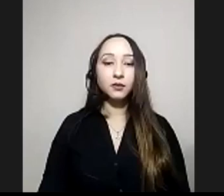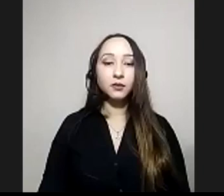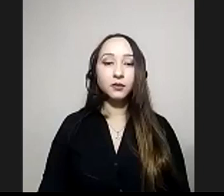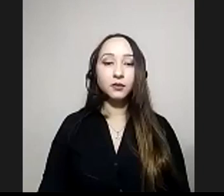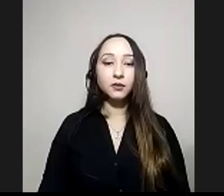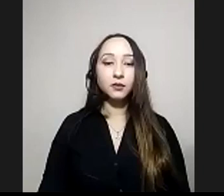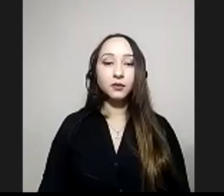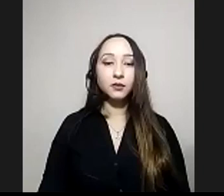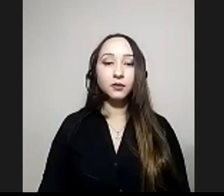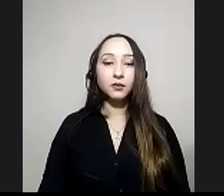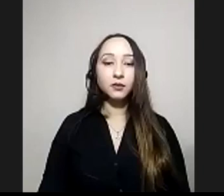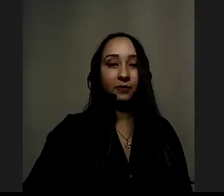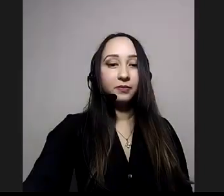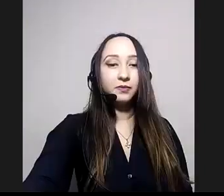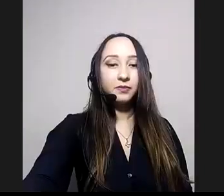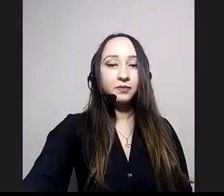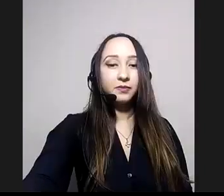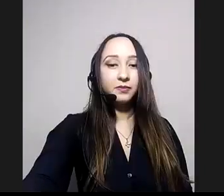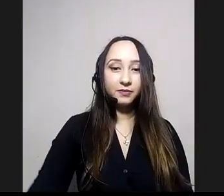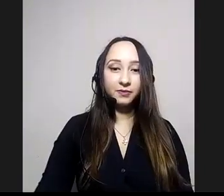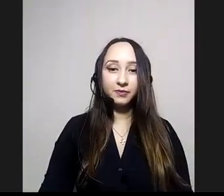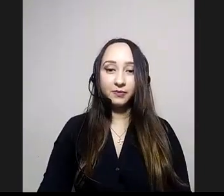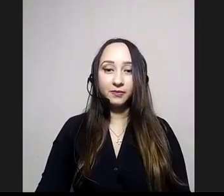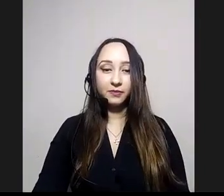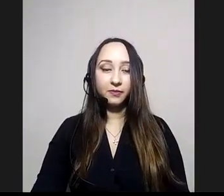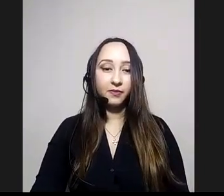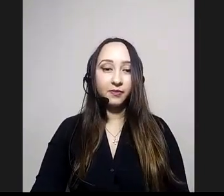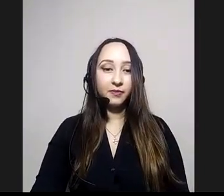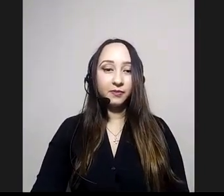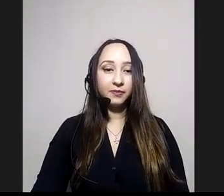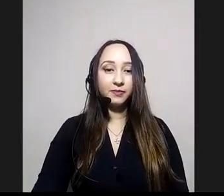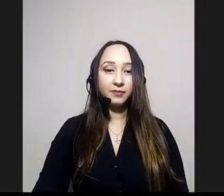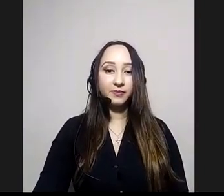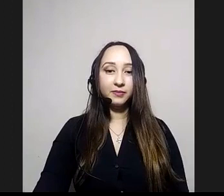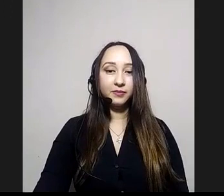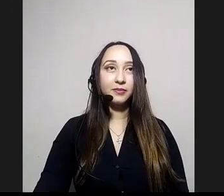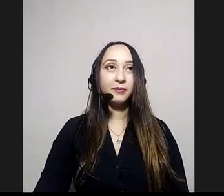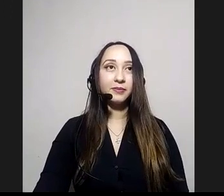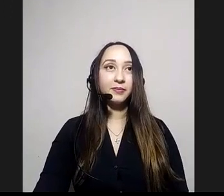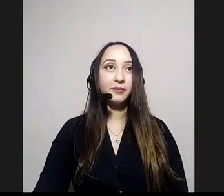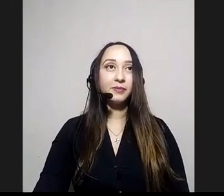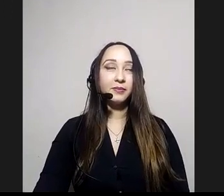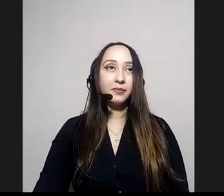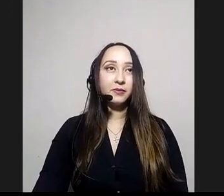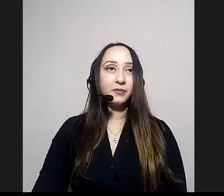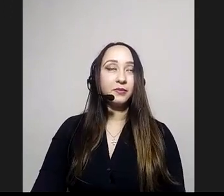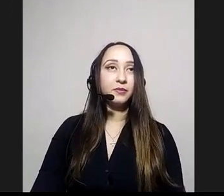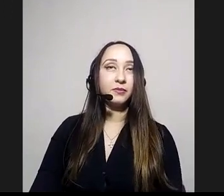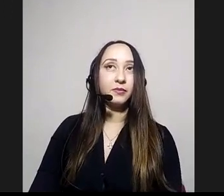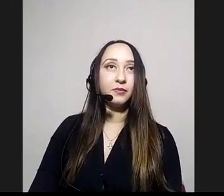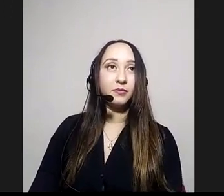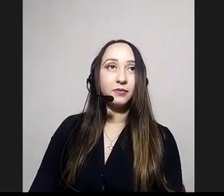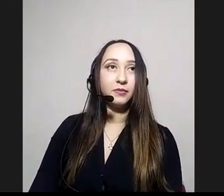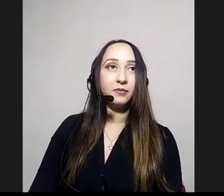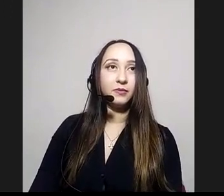licenciada en Relaciones Industriales, especialista en Desarrollo Organizacional con diplomado en las áreas de Relaciones